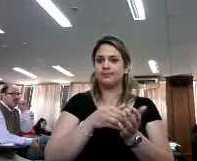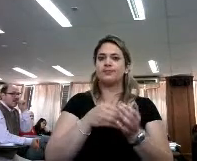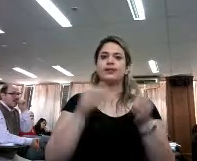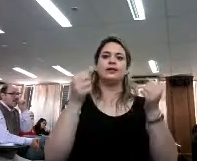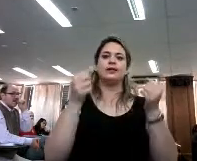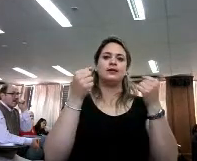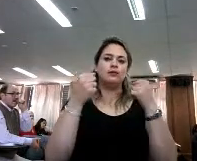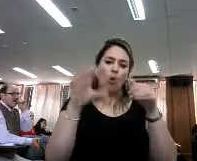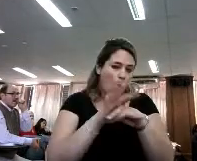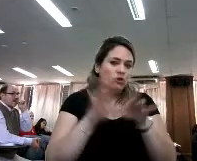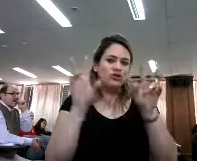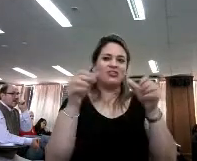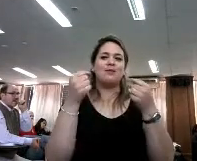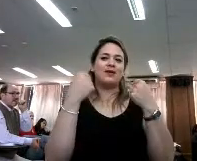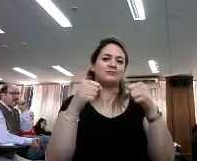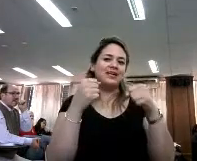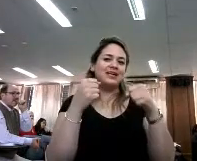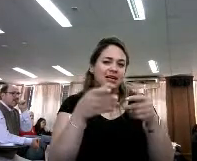ejercicio precisamente de